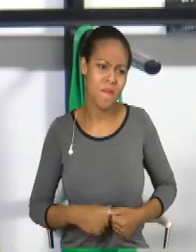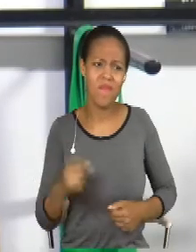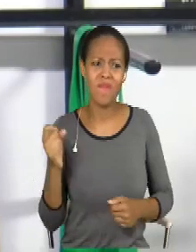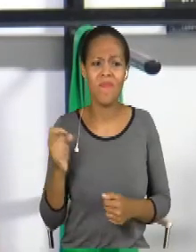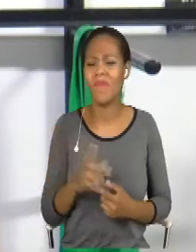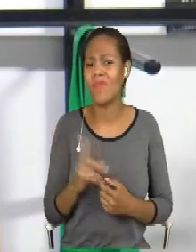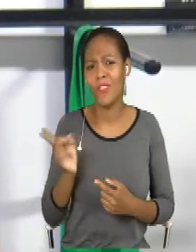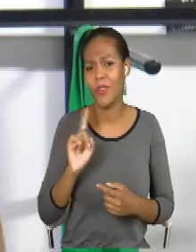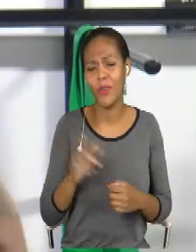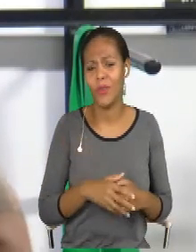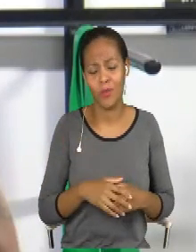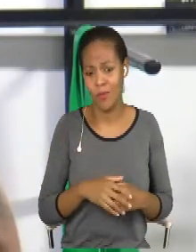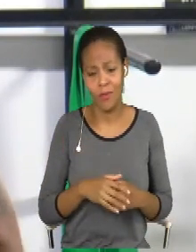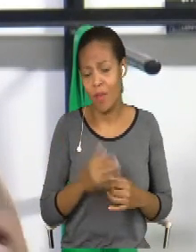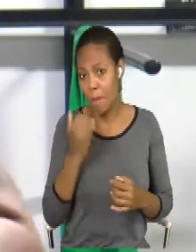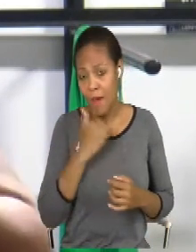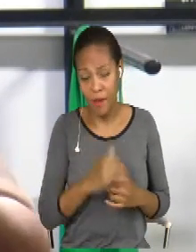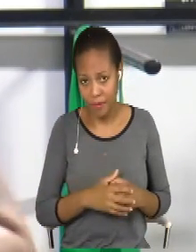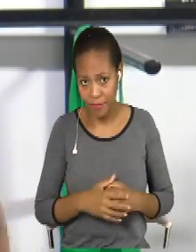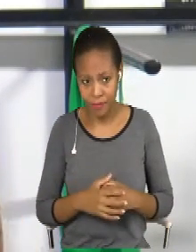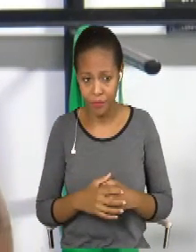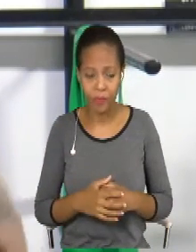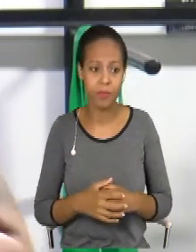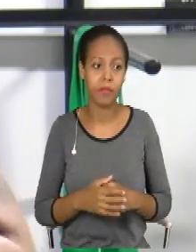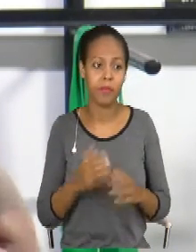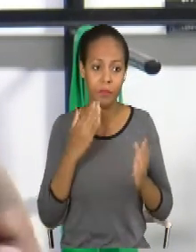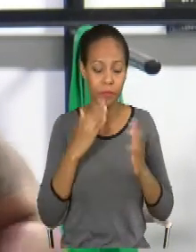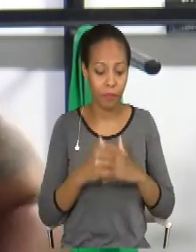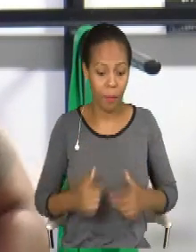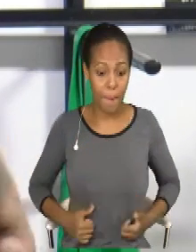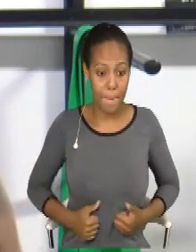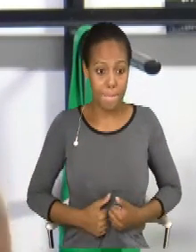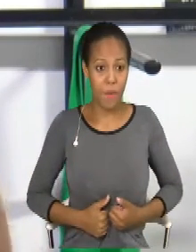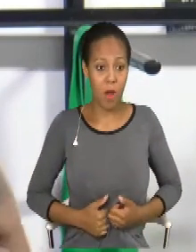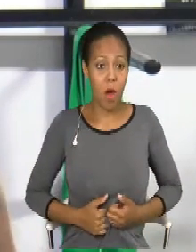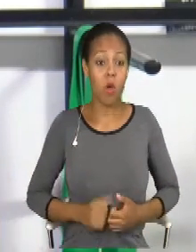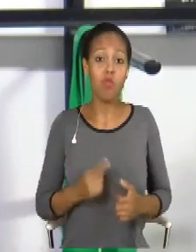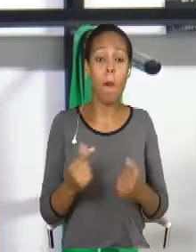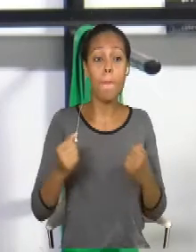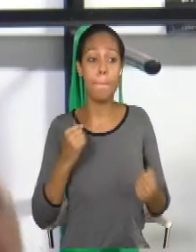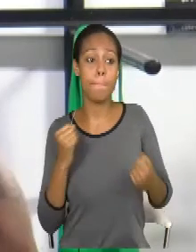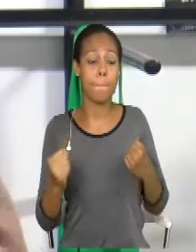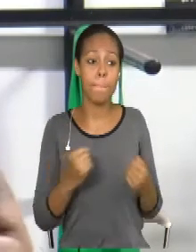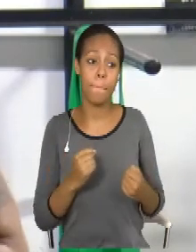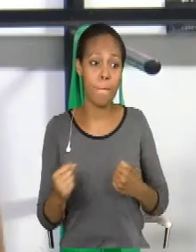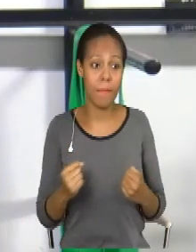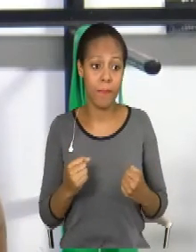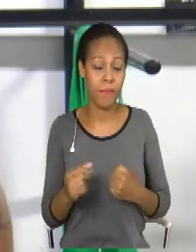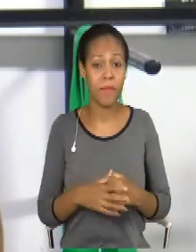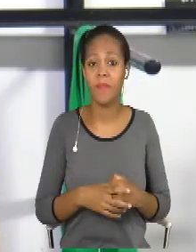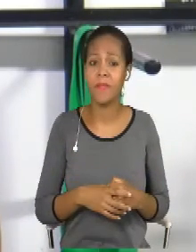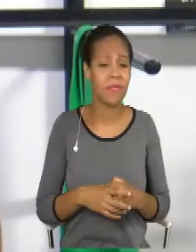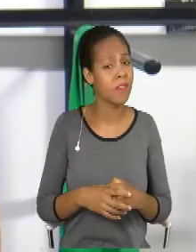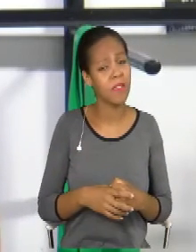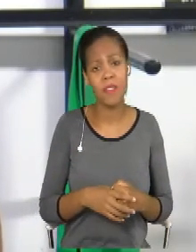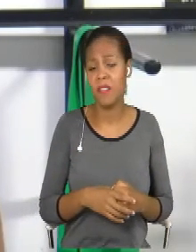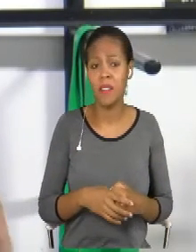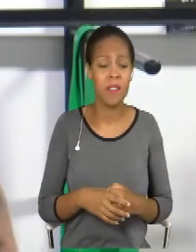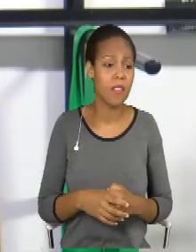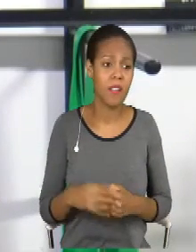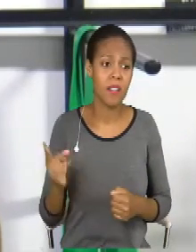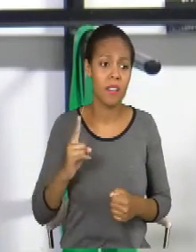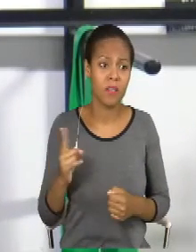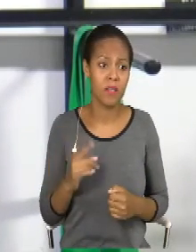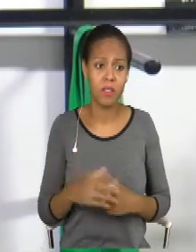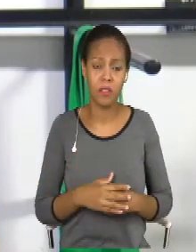podría hacer. Entonces, utilizar fajas y bolsas en el abdomen del entrenamiento es algo que es